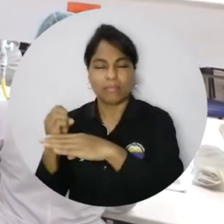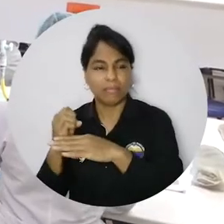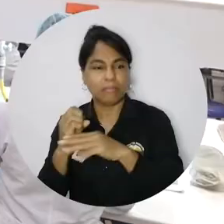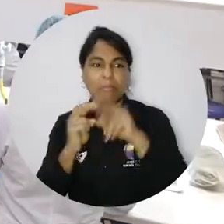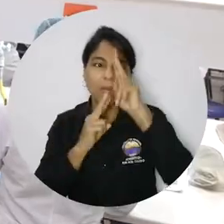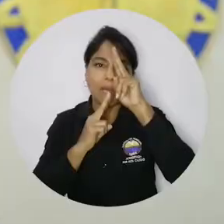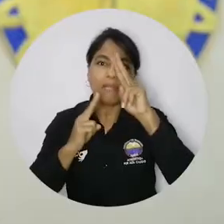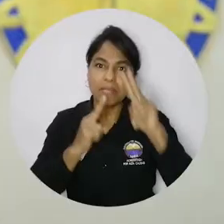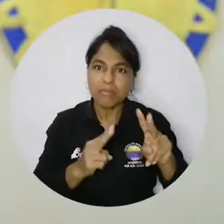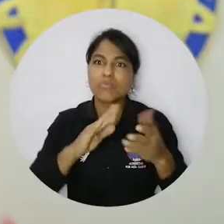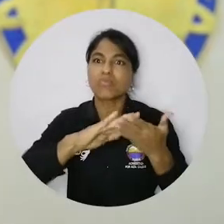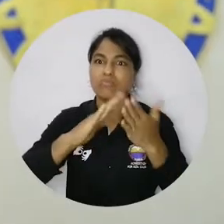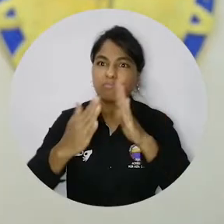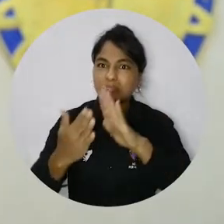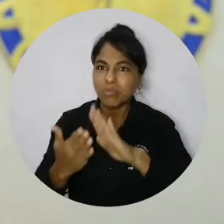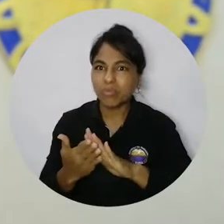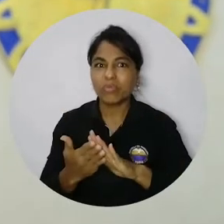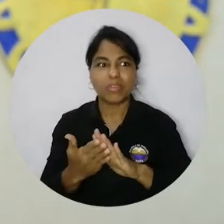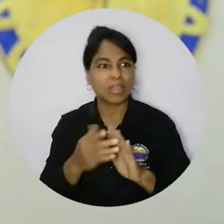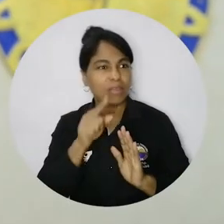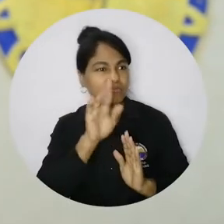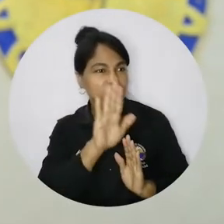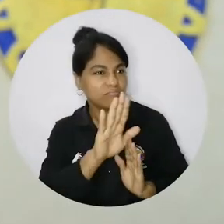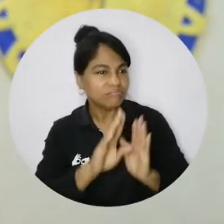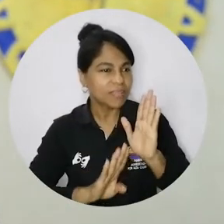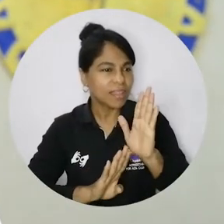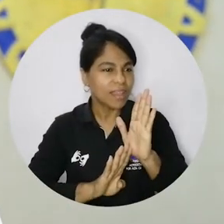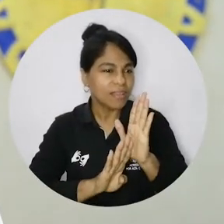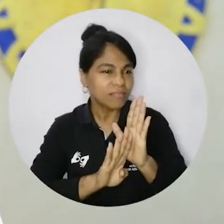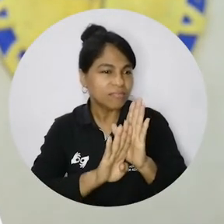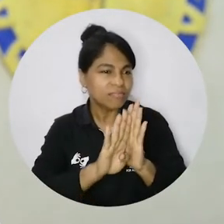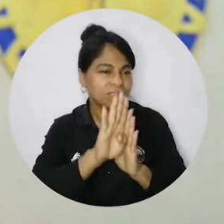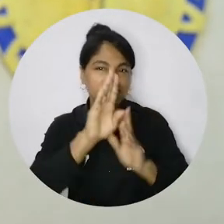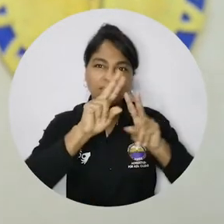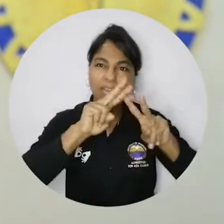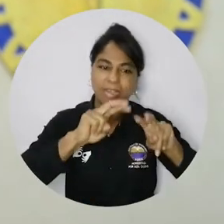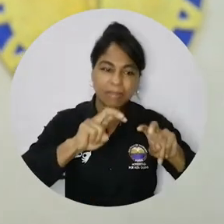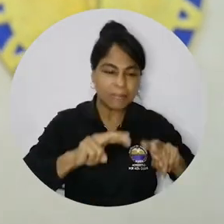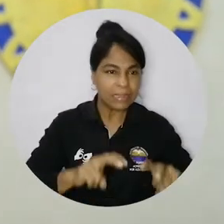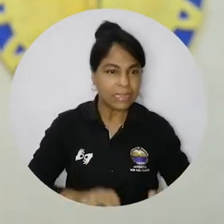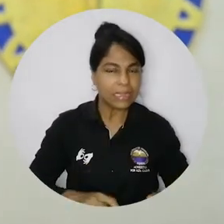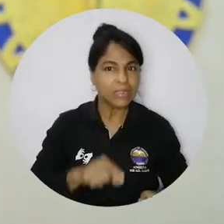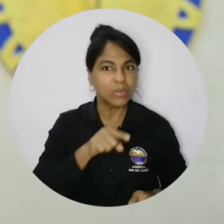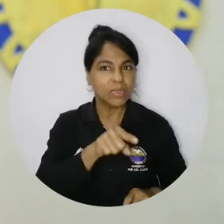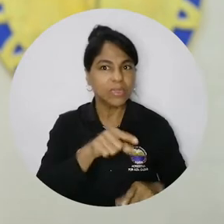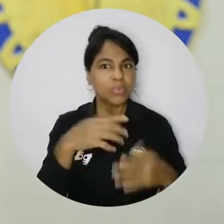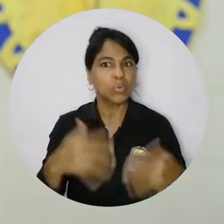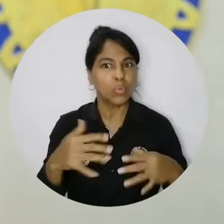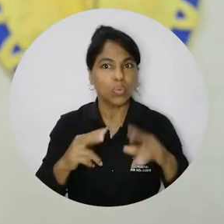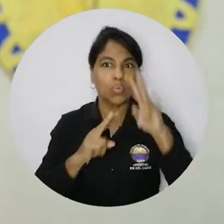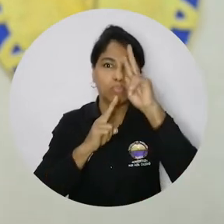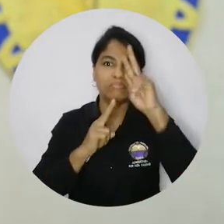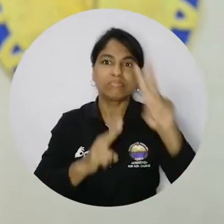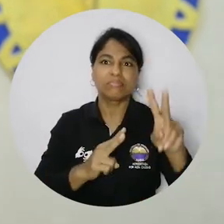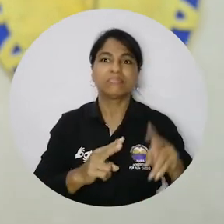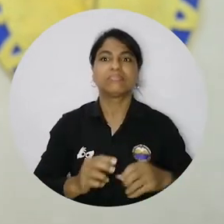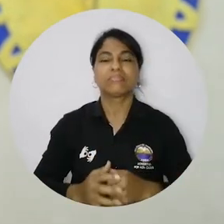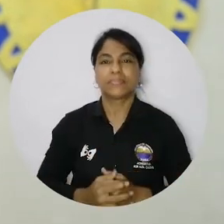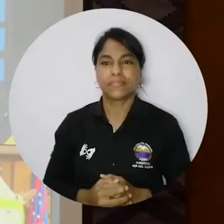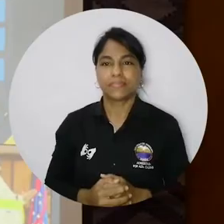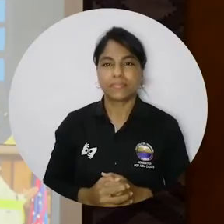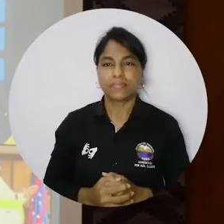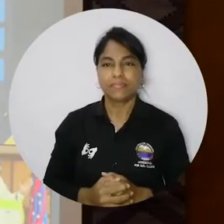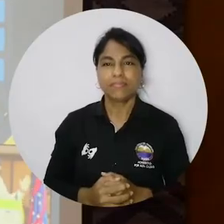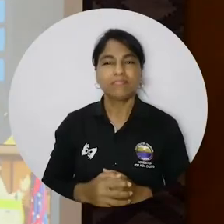externos y también por la comunidad en cuanto a su avance con relación a la investigación es realmente meritorio.